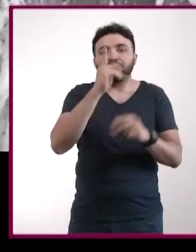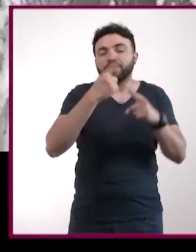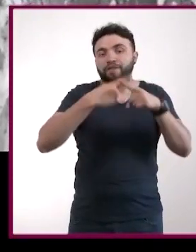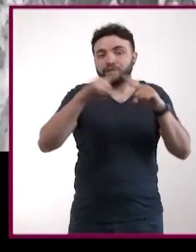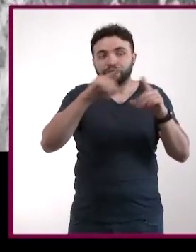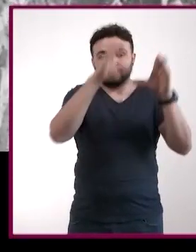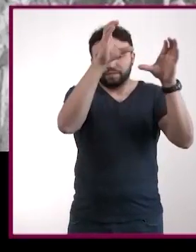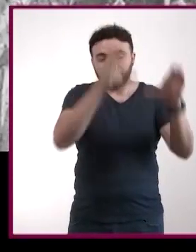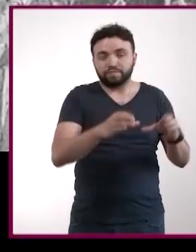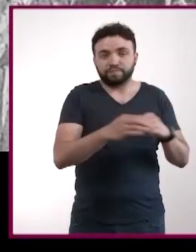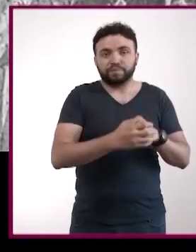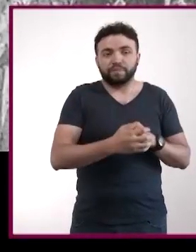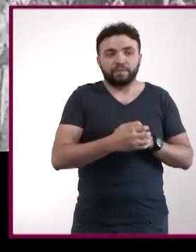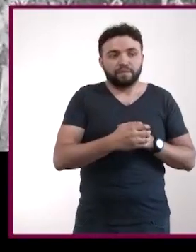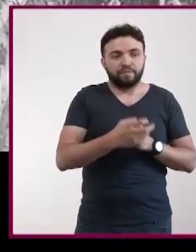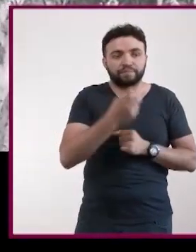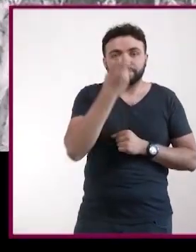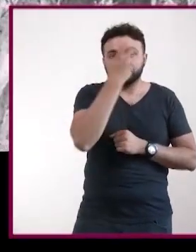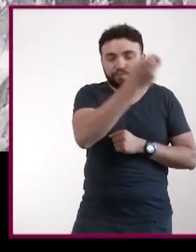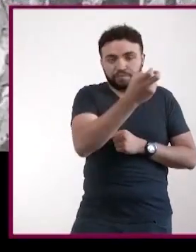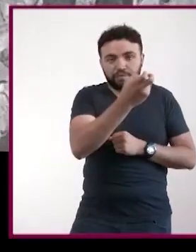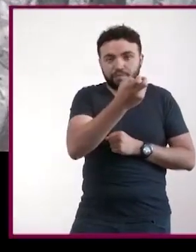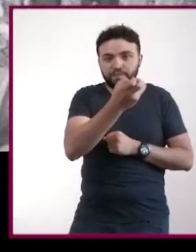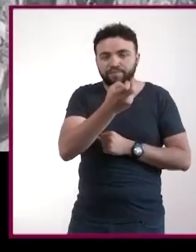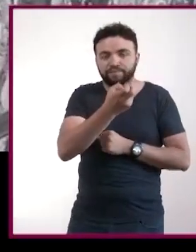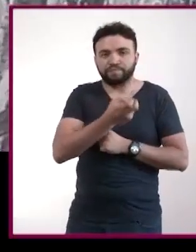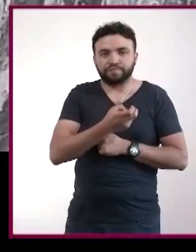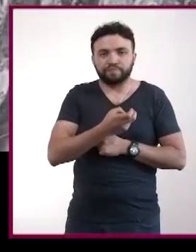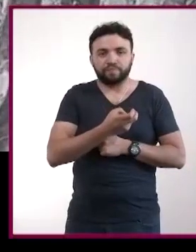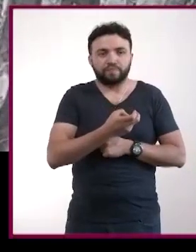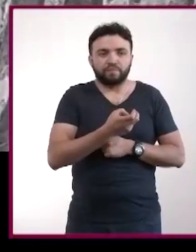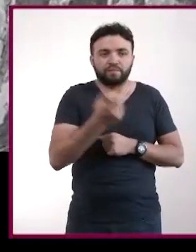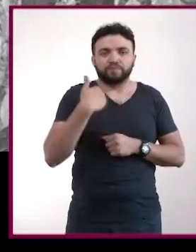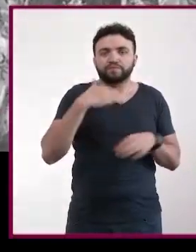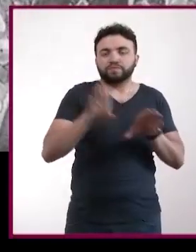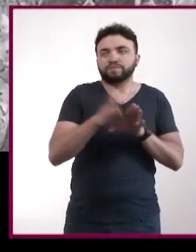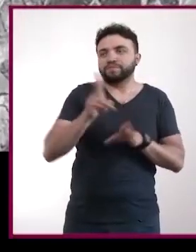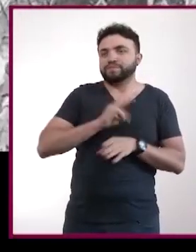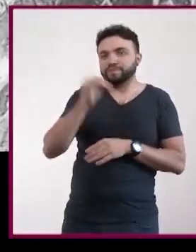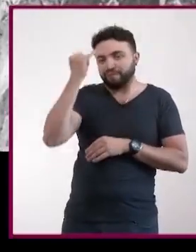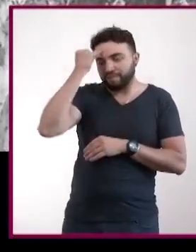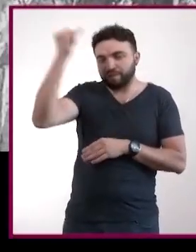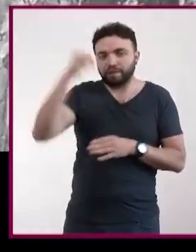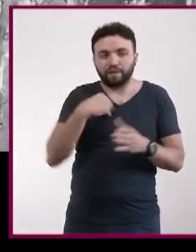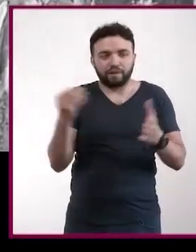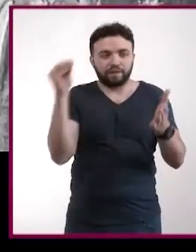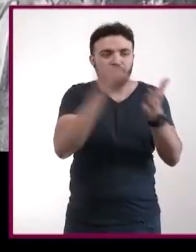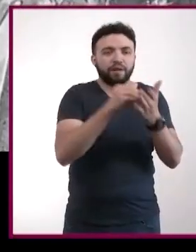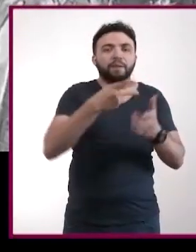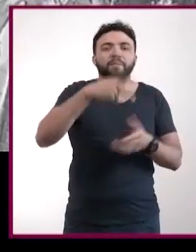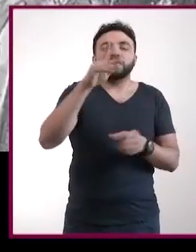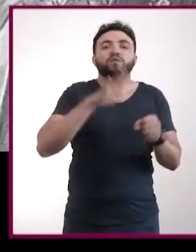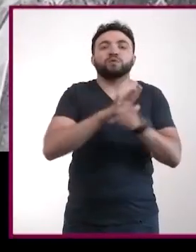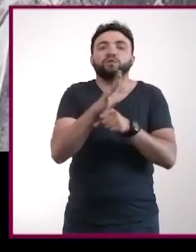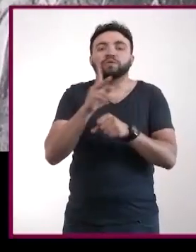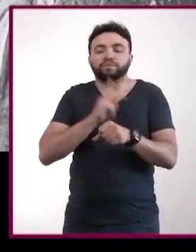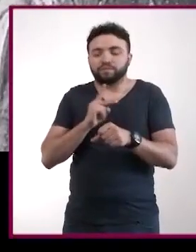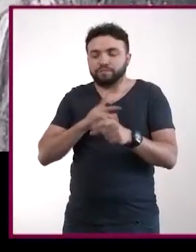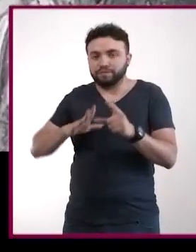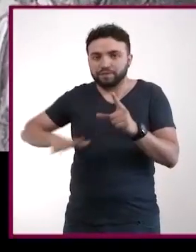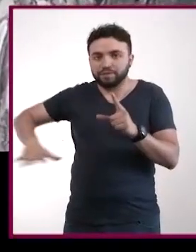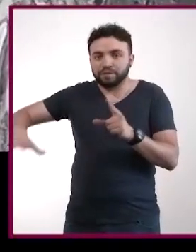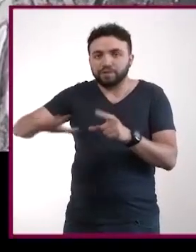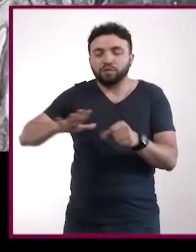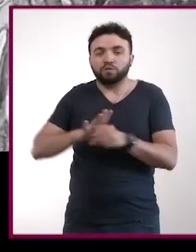Y en este caso, pues, sí, pues, algo que yo inventé, pero basado como en ese proceso, ¿no?,